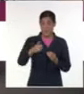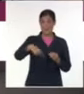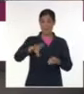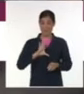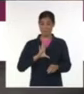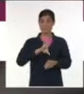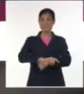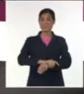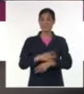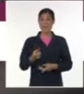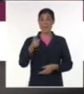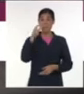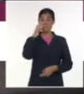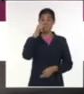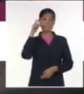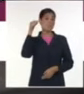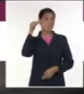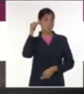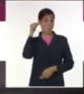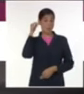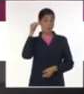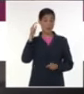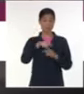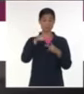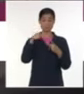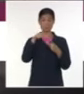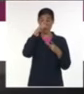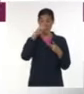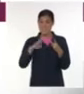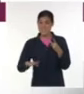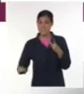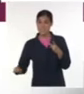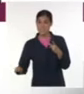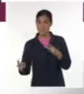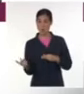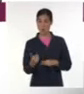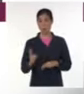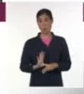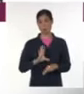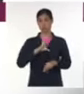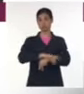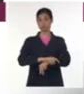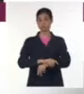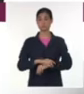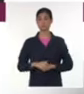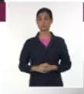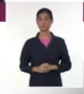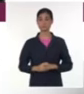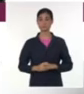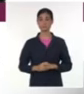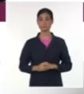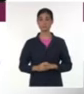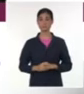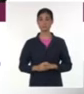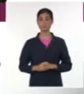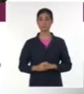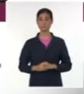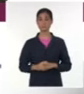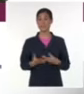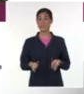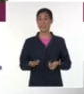a un menor de edad. Hechos como estos tienen lugar en momentos donde los efectivos castrenses y de la